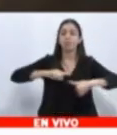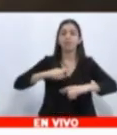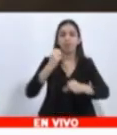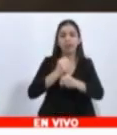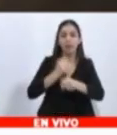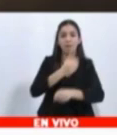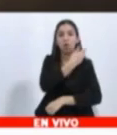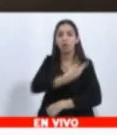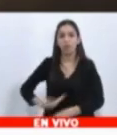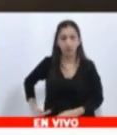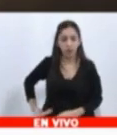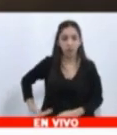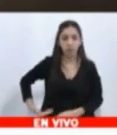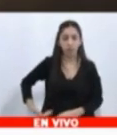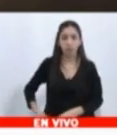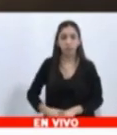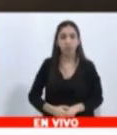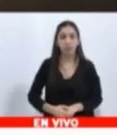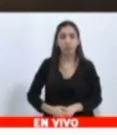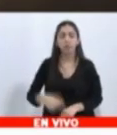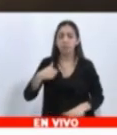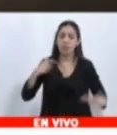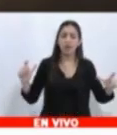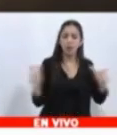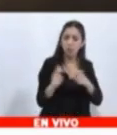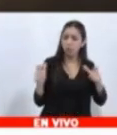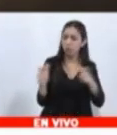cuando iniciamos nuestra gestión de gobierno,